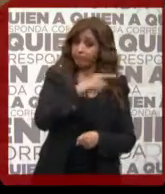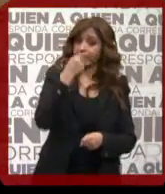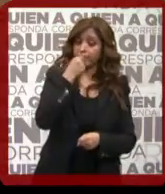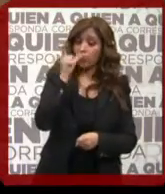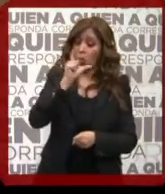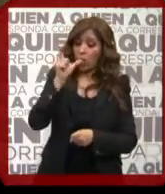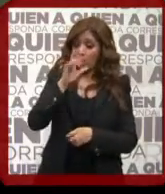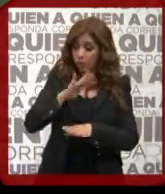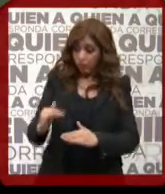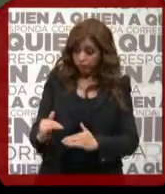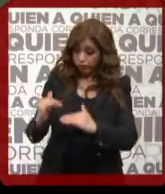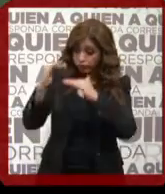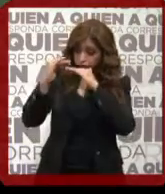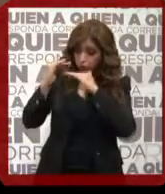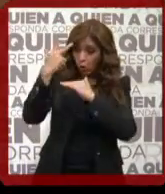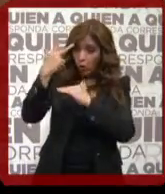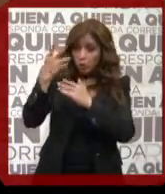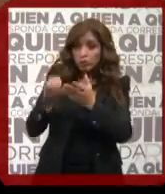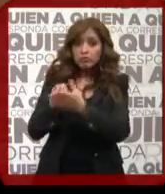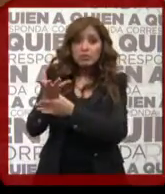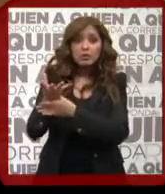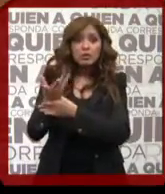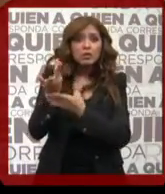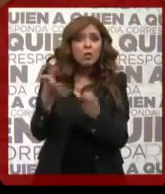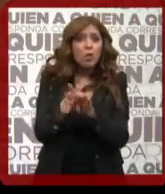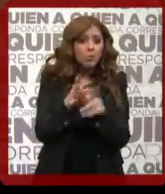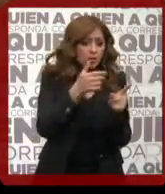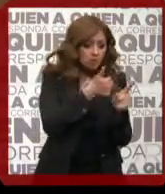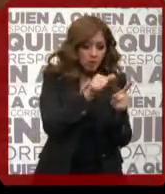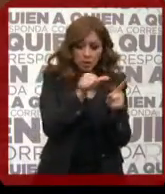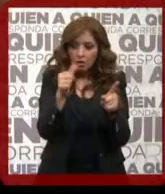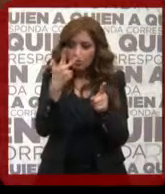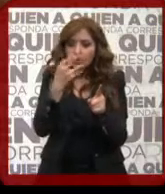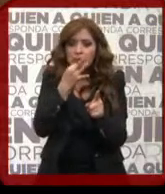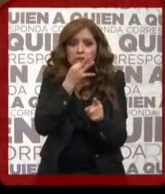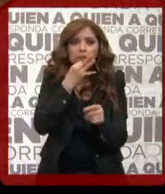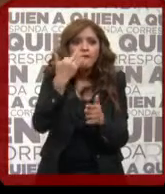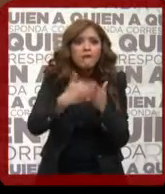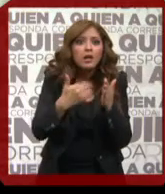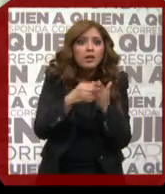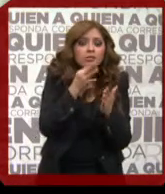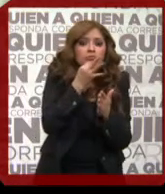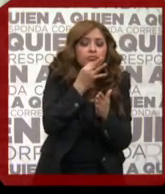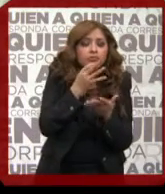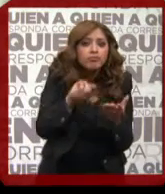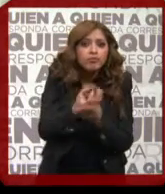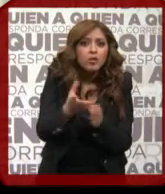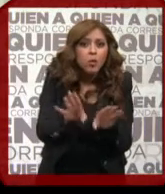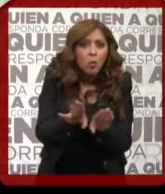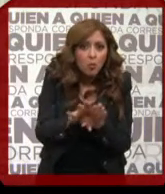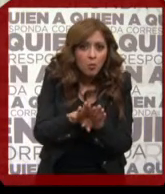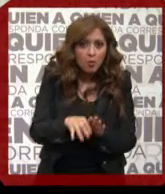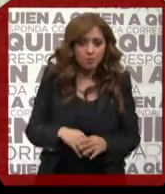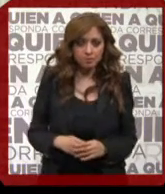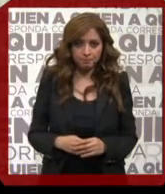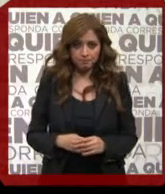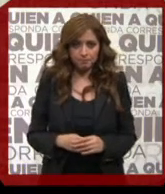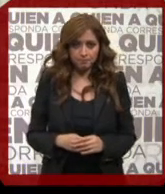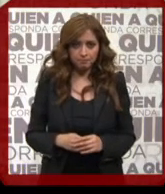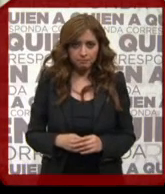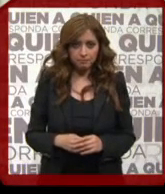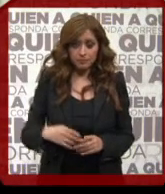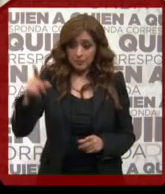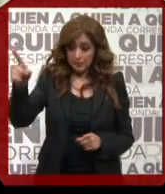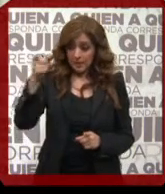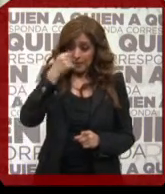alta a los 8, dejándole poco tiempo para recibir la atención especializada. La necesita para estar un